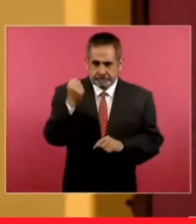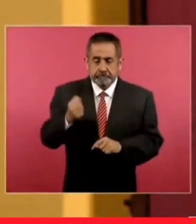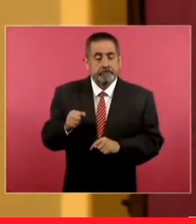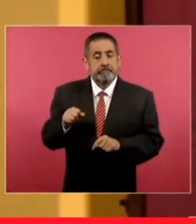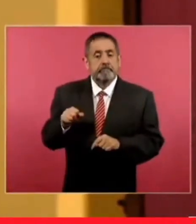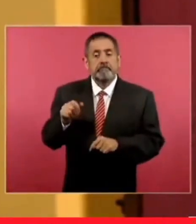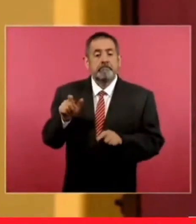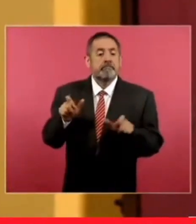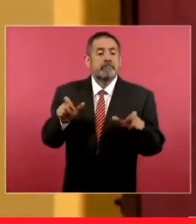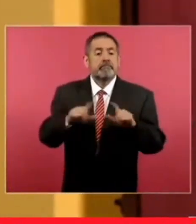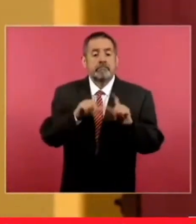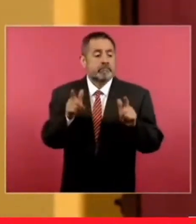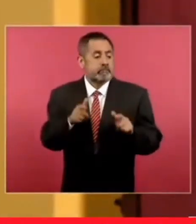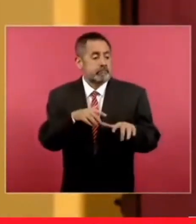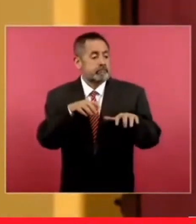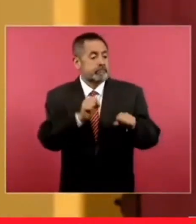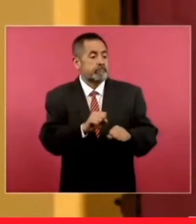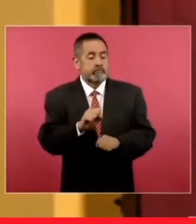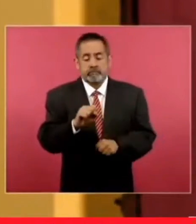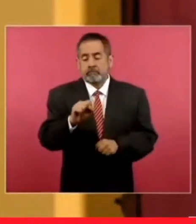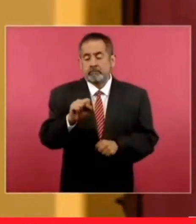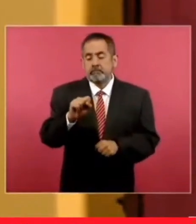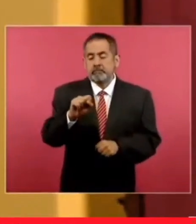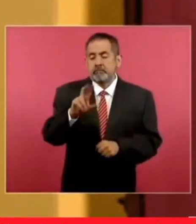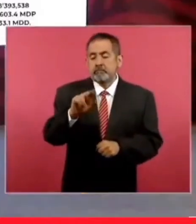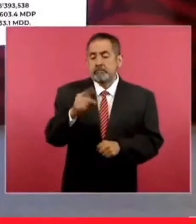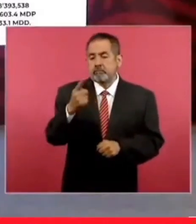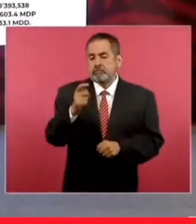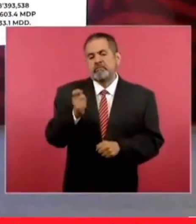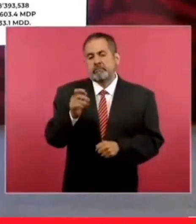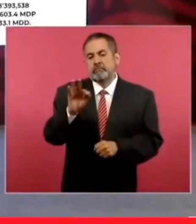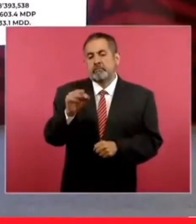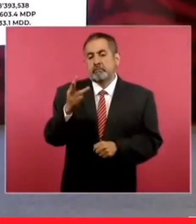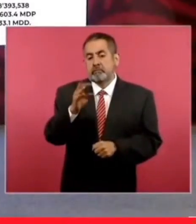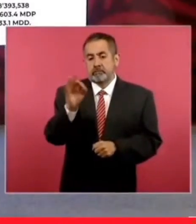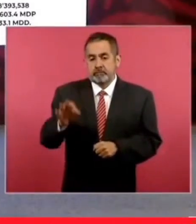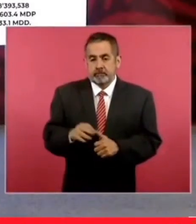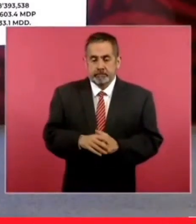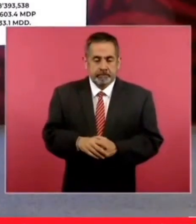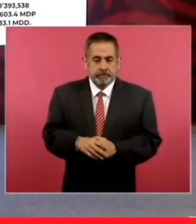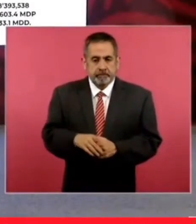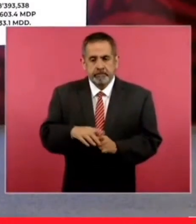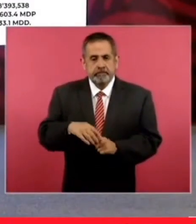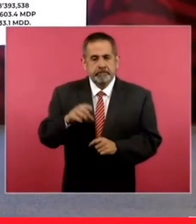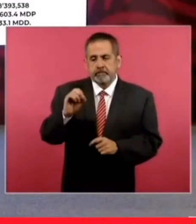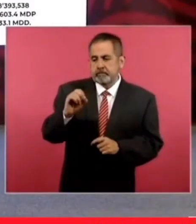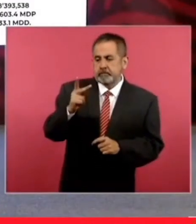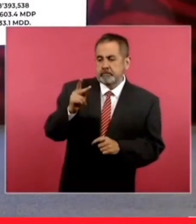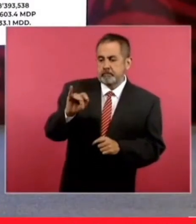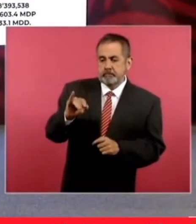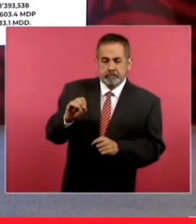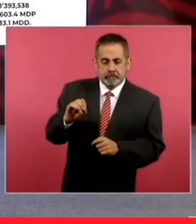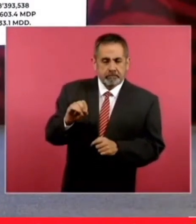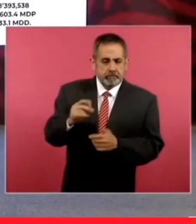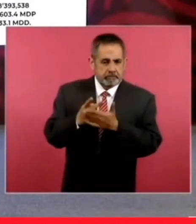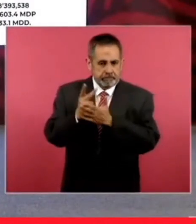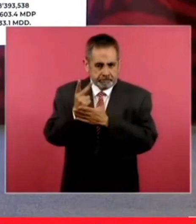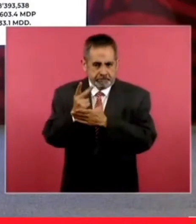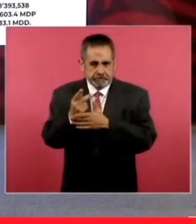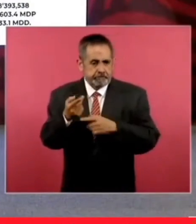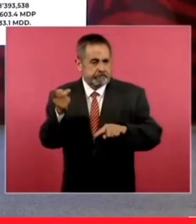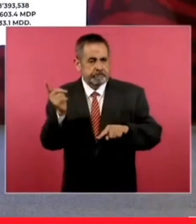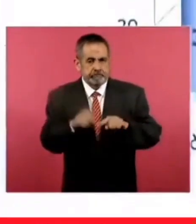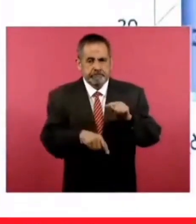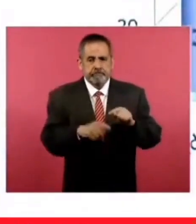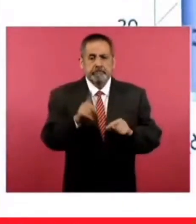asegurado 81 El 43% en lo que es goma de opio han sido mil